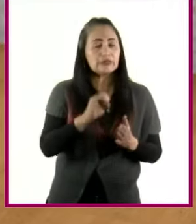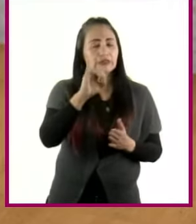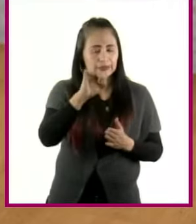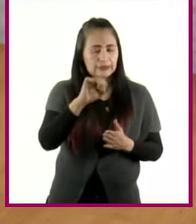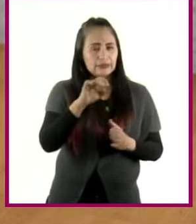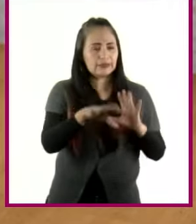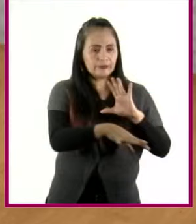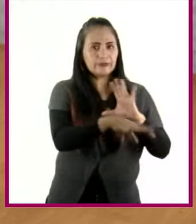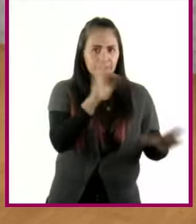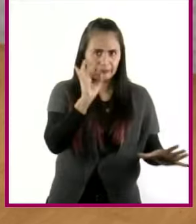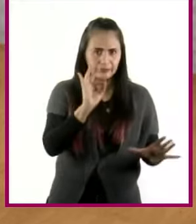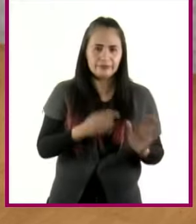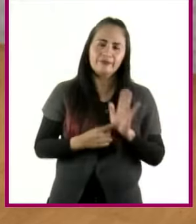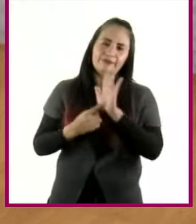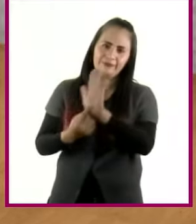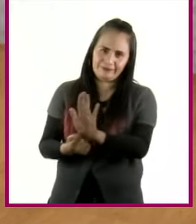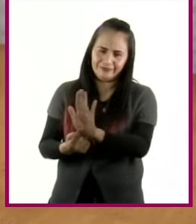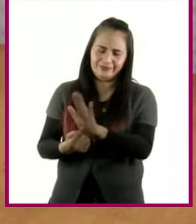tengo. Aquí está.